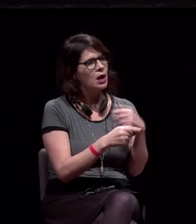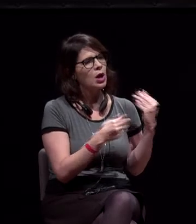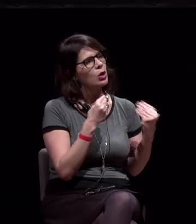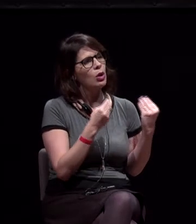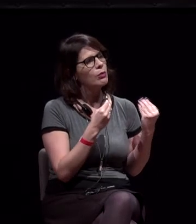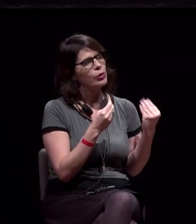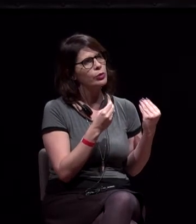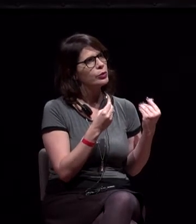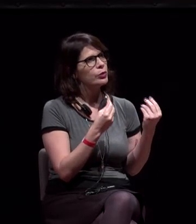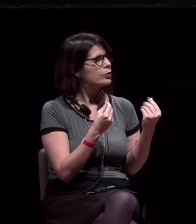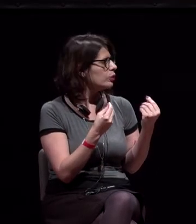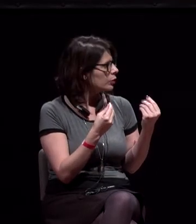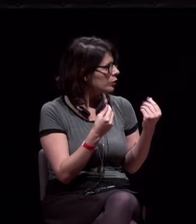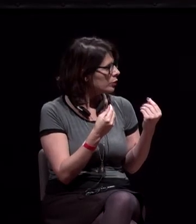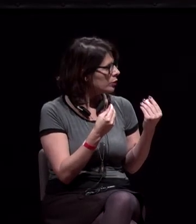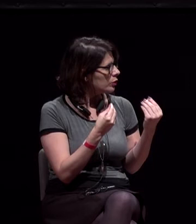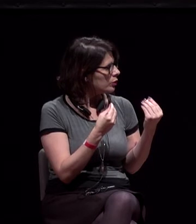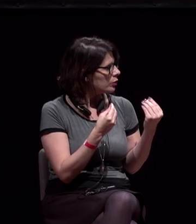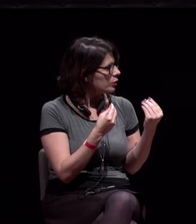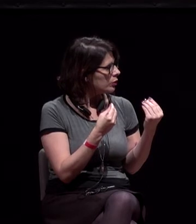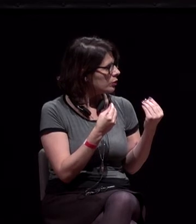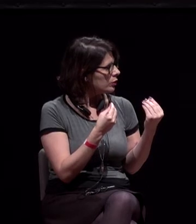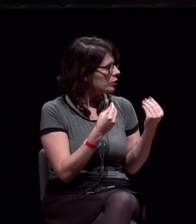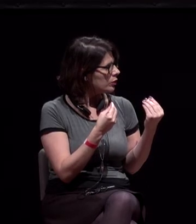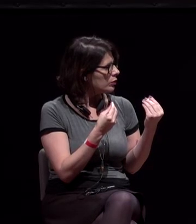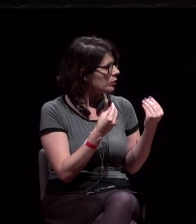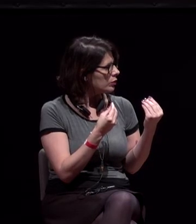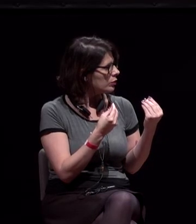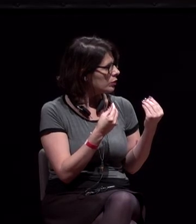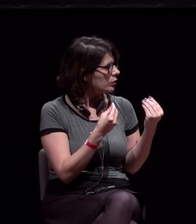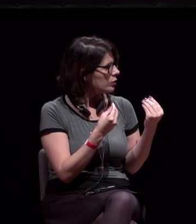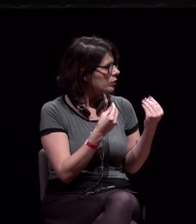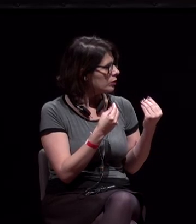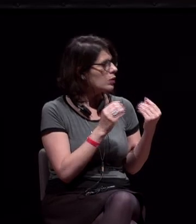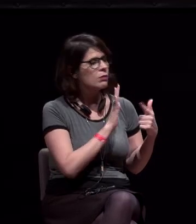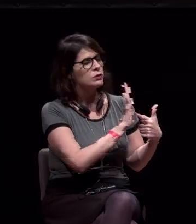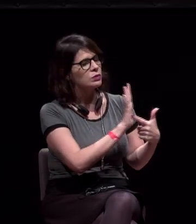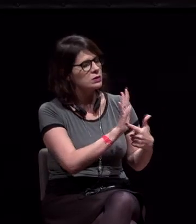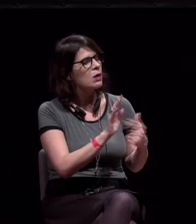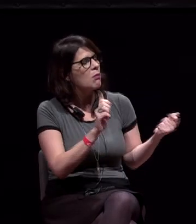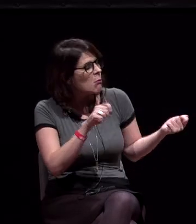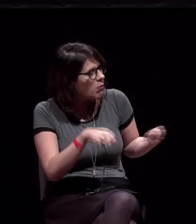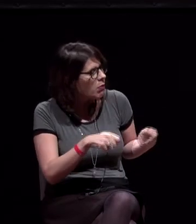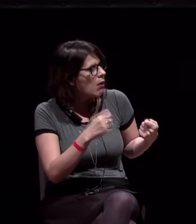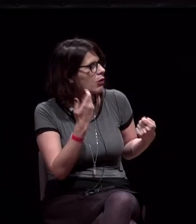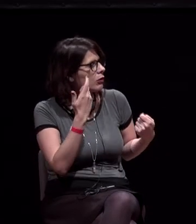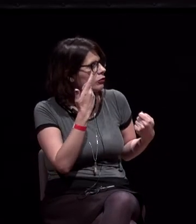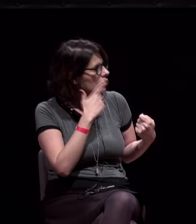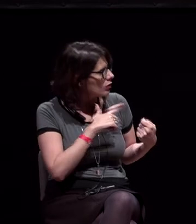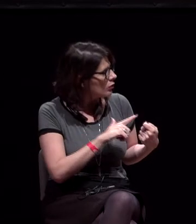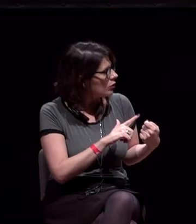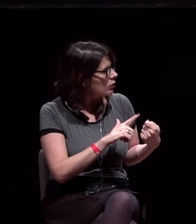sacar este tipo de arte que presenté en la exposición, que había sido consignado a esa lógica